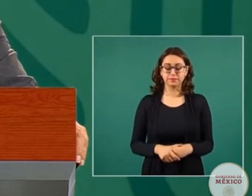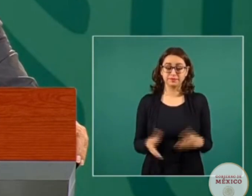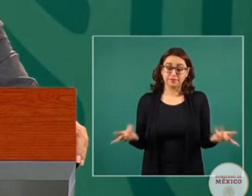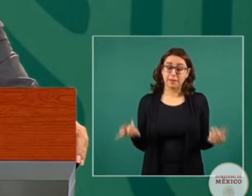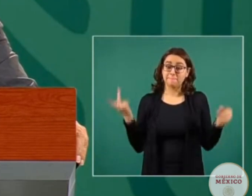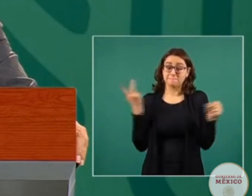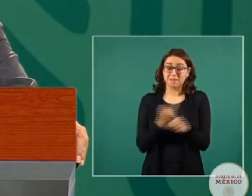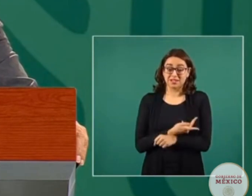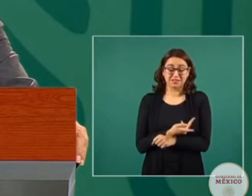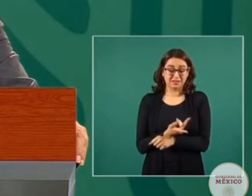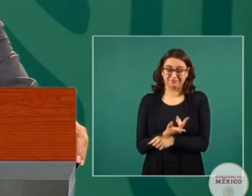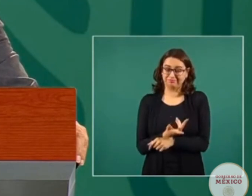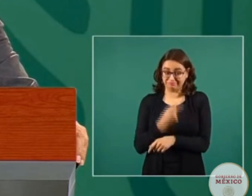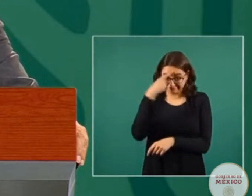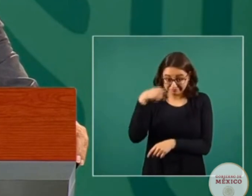no es fácil